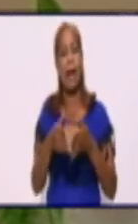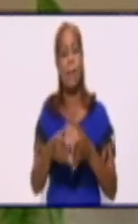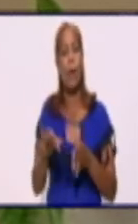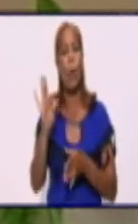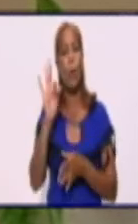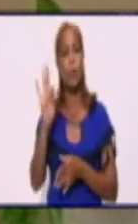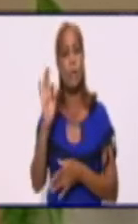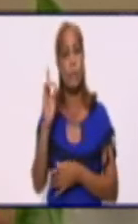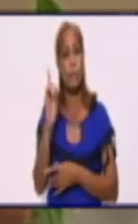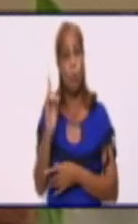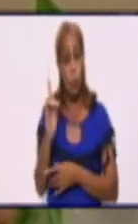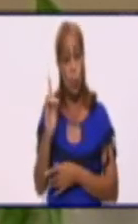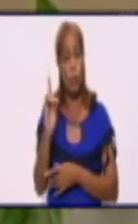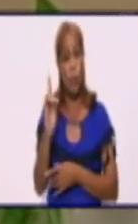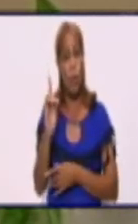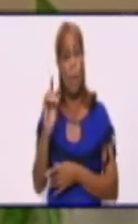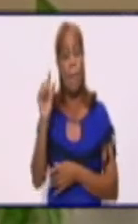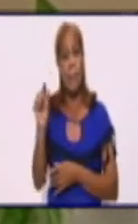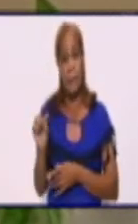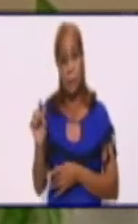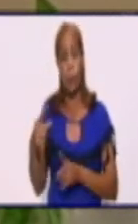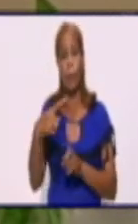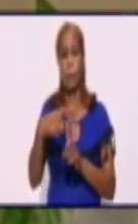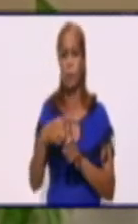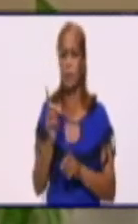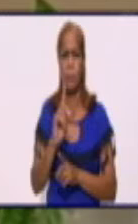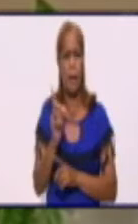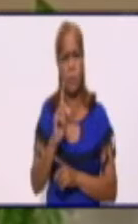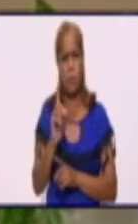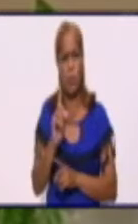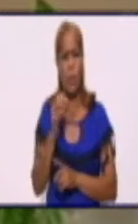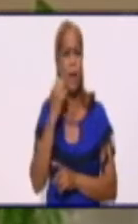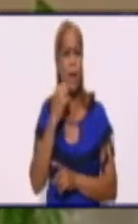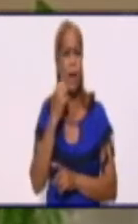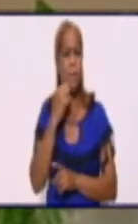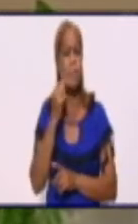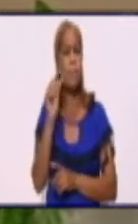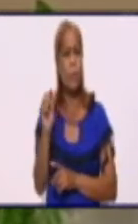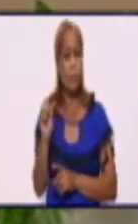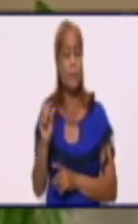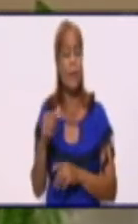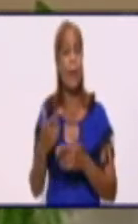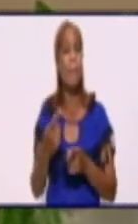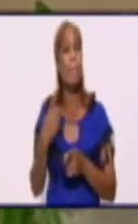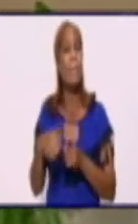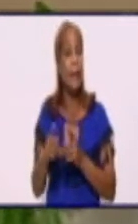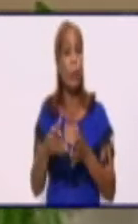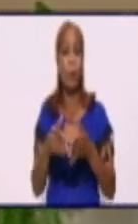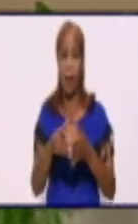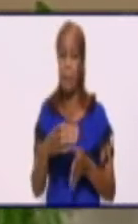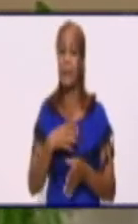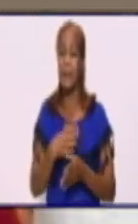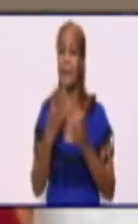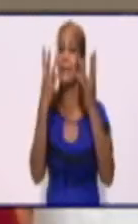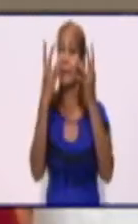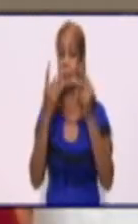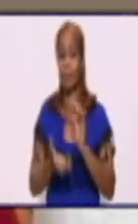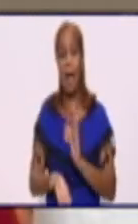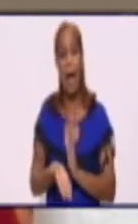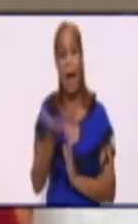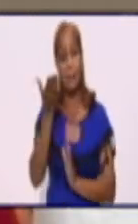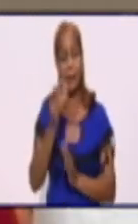positivos, no es de las provincias que mayor cantidad de casos reportó en la jornada, pero sí es una cifra alta, doctora. Así es, Junel.